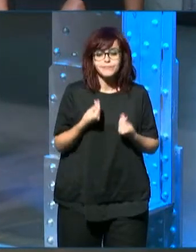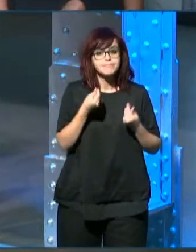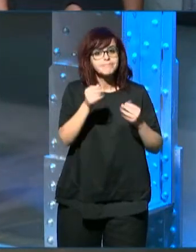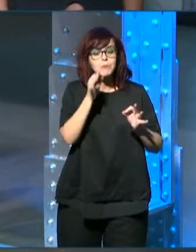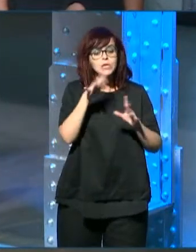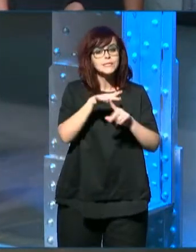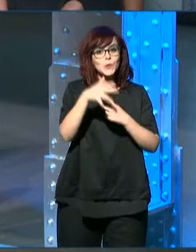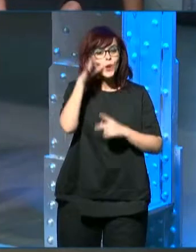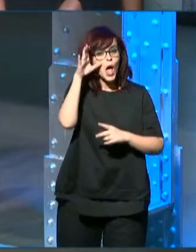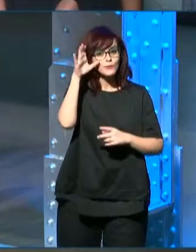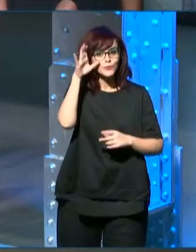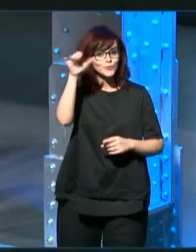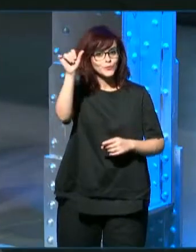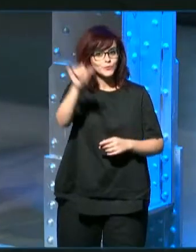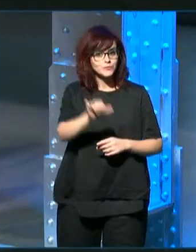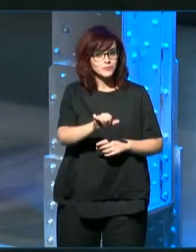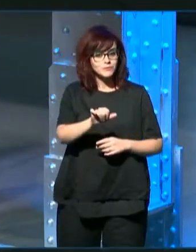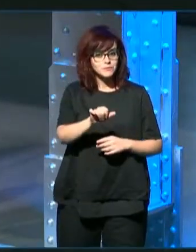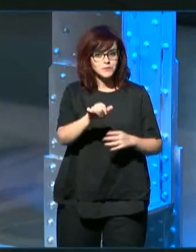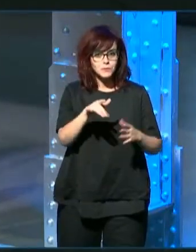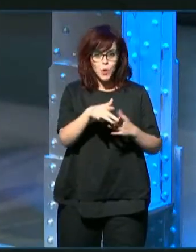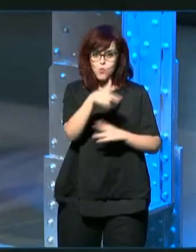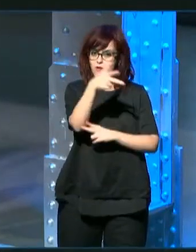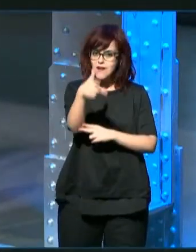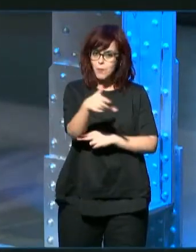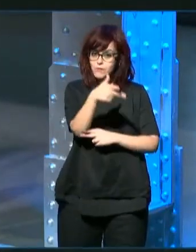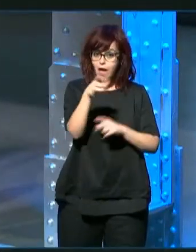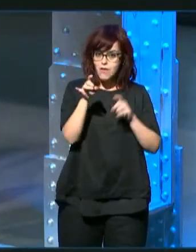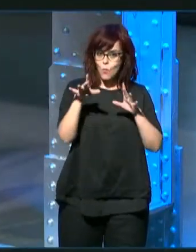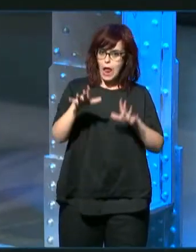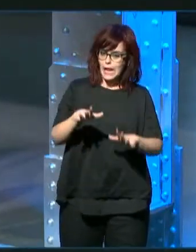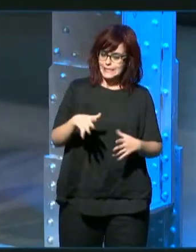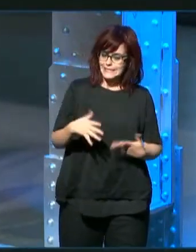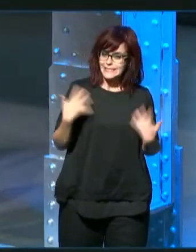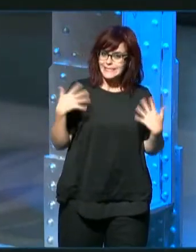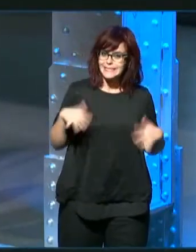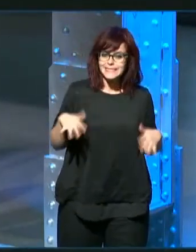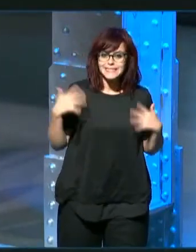cuando escucha un reportaje como este, ¿no?